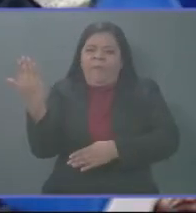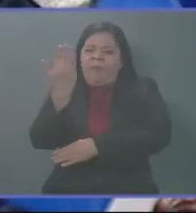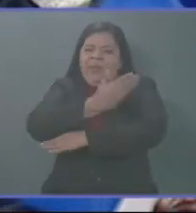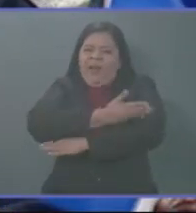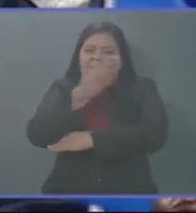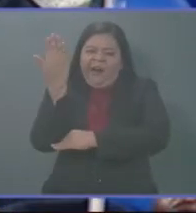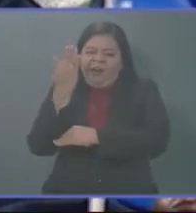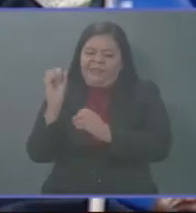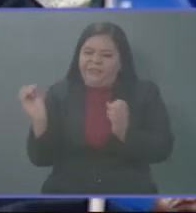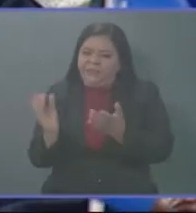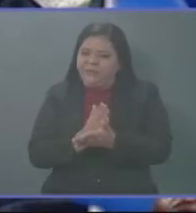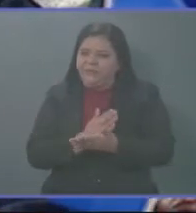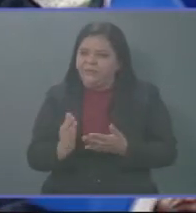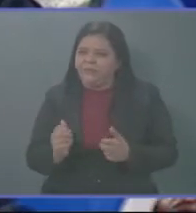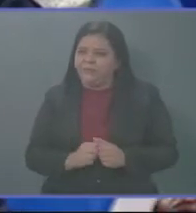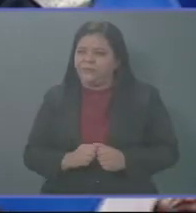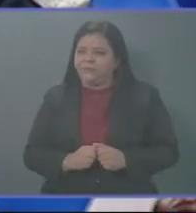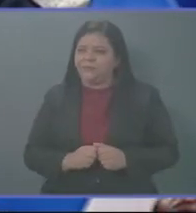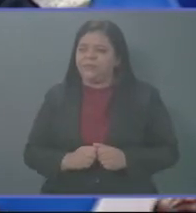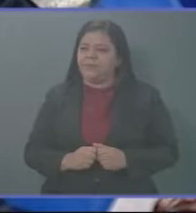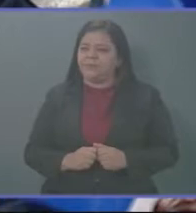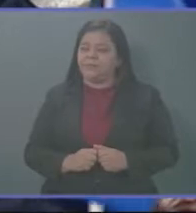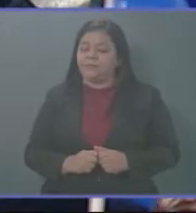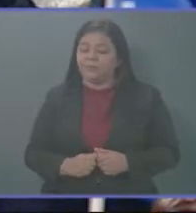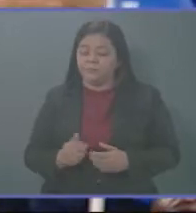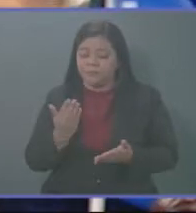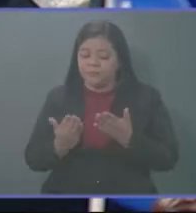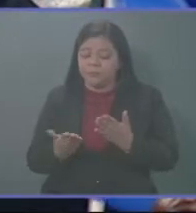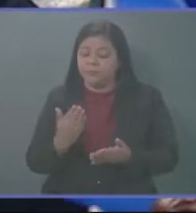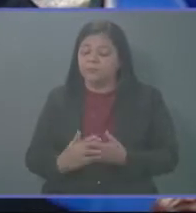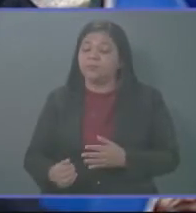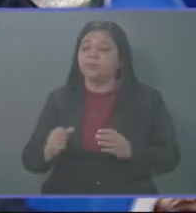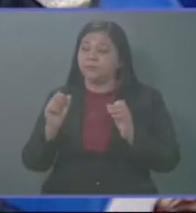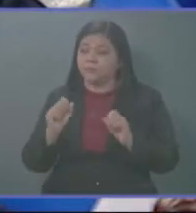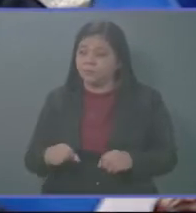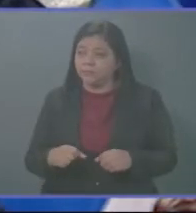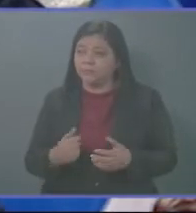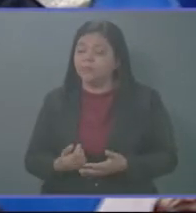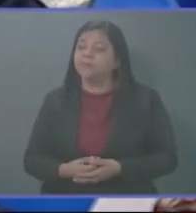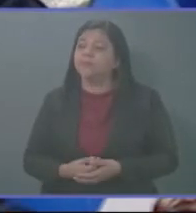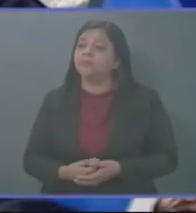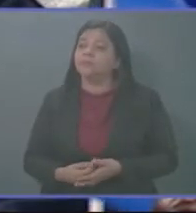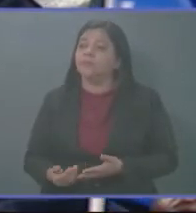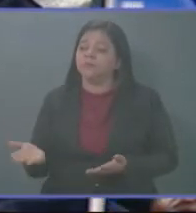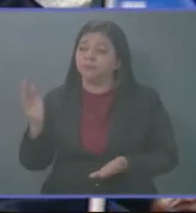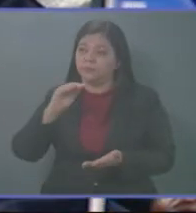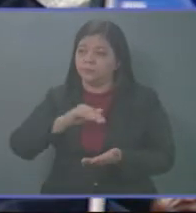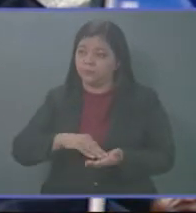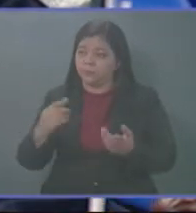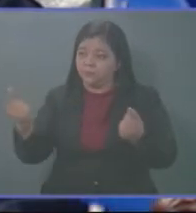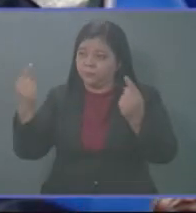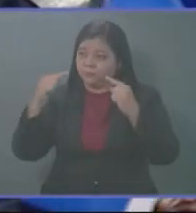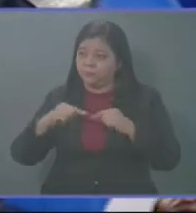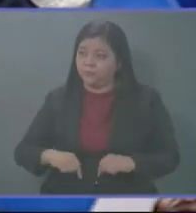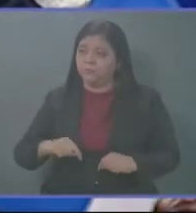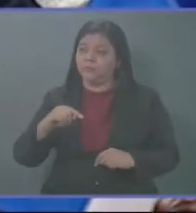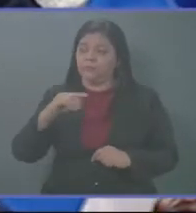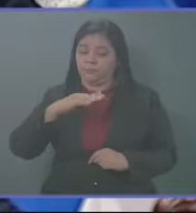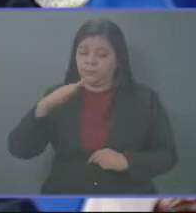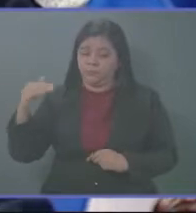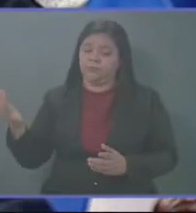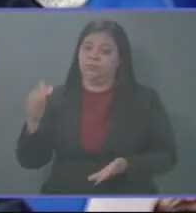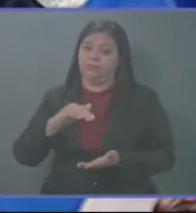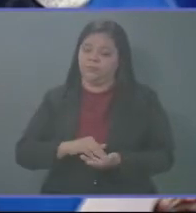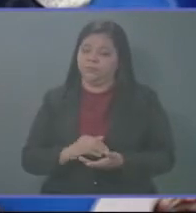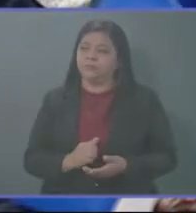de ningún tipo que les impidiesen retornar a su país, a El Salvador.